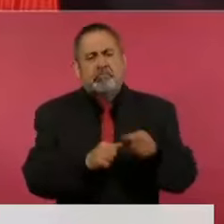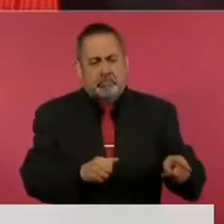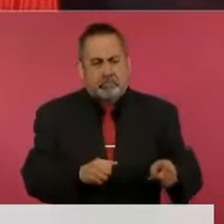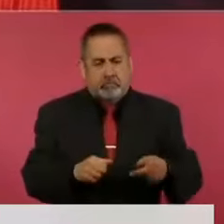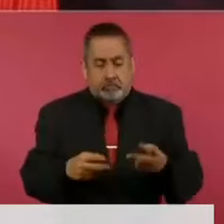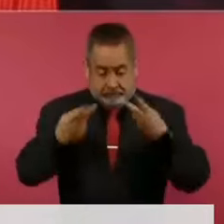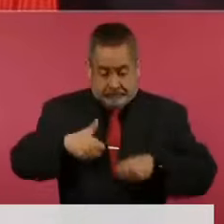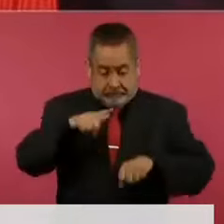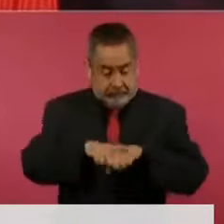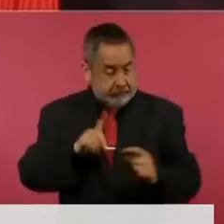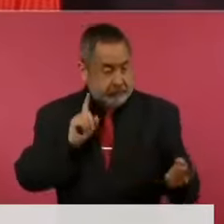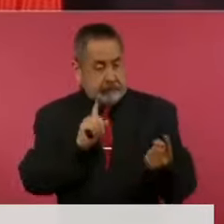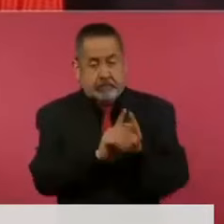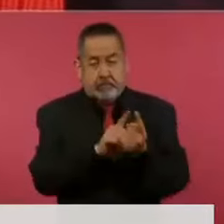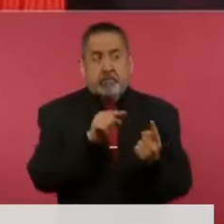Personalmente